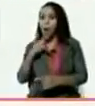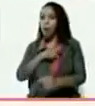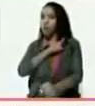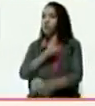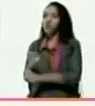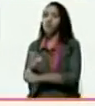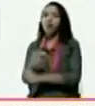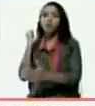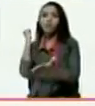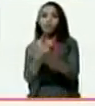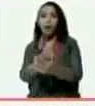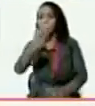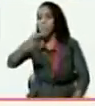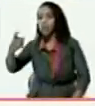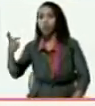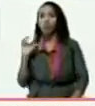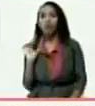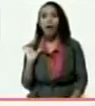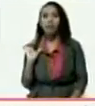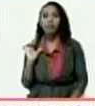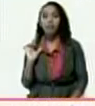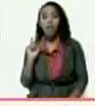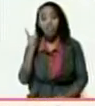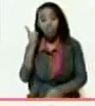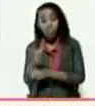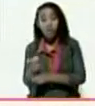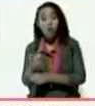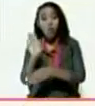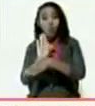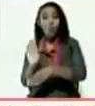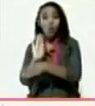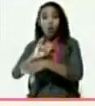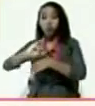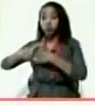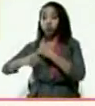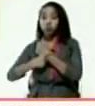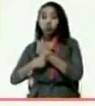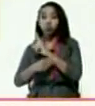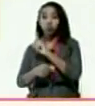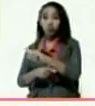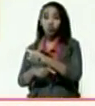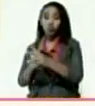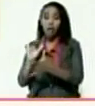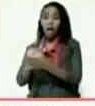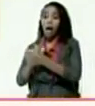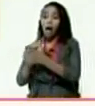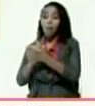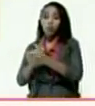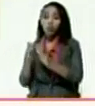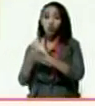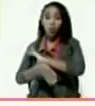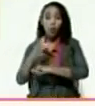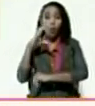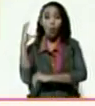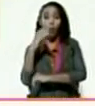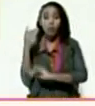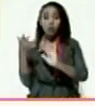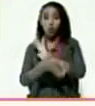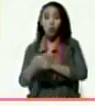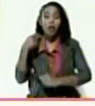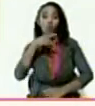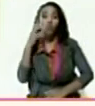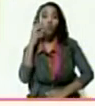ciudadano. Debería cuidarse Juanito Alimaña de este señor Duque.